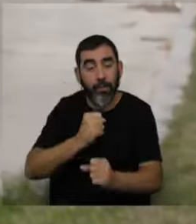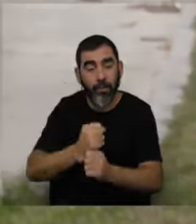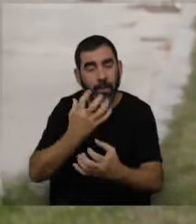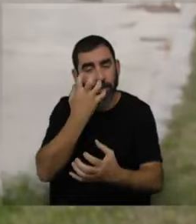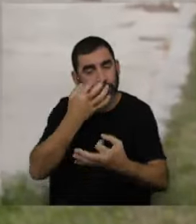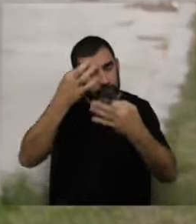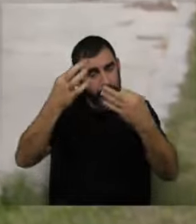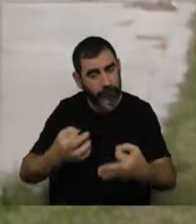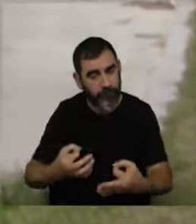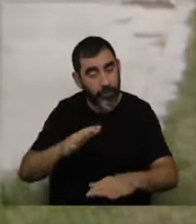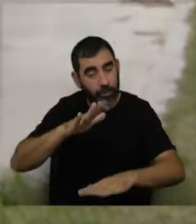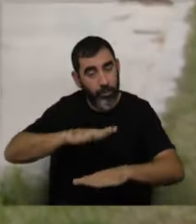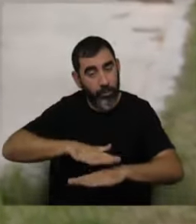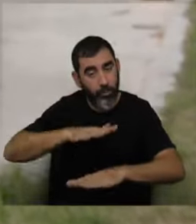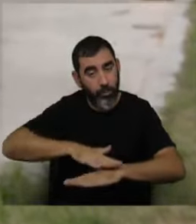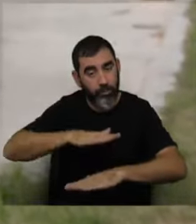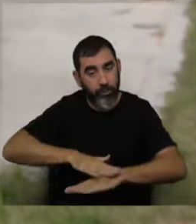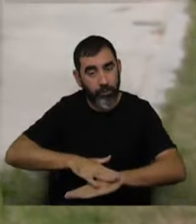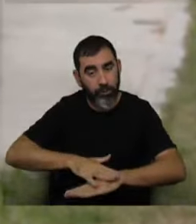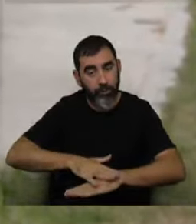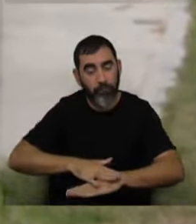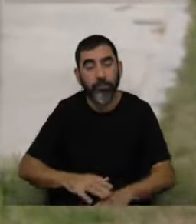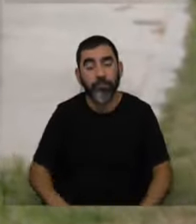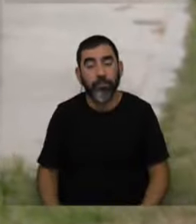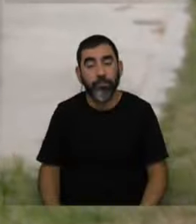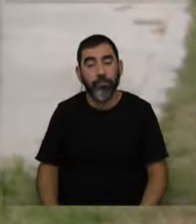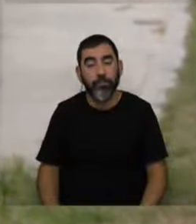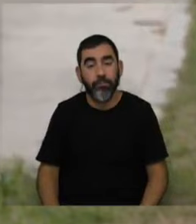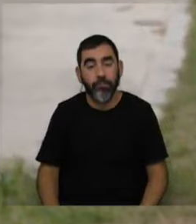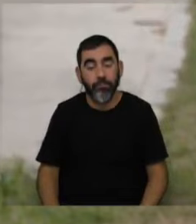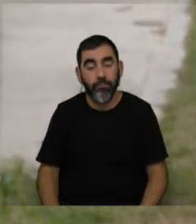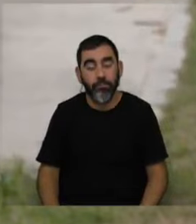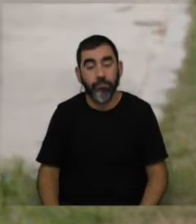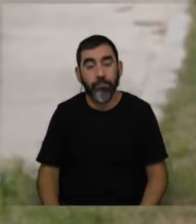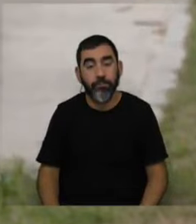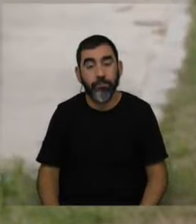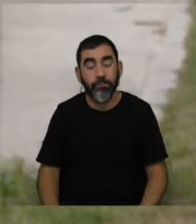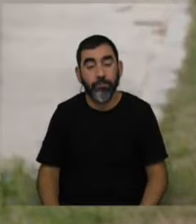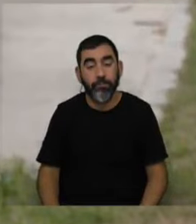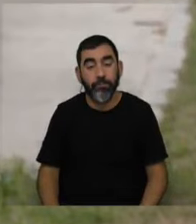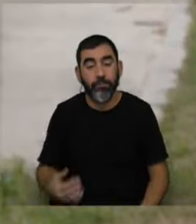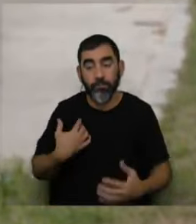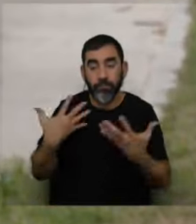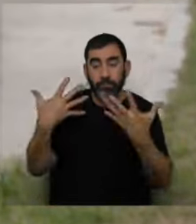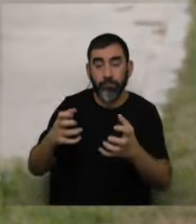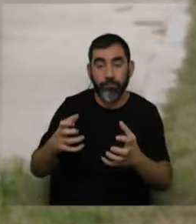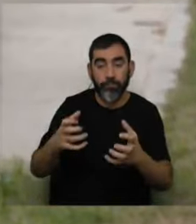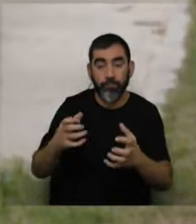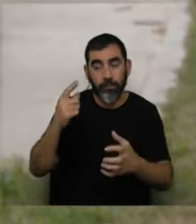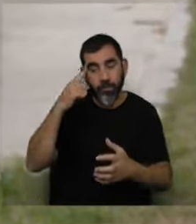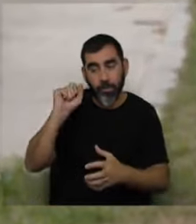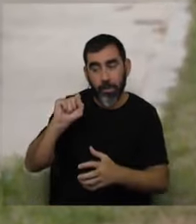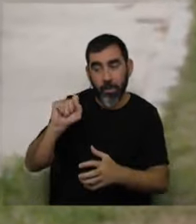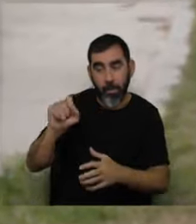seria de forma muy responsable y queremos ser muy cautelosos en lo que planteamos porque justamente nosotros no queremos ni caer en el prejuzgamiento